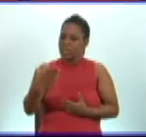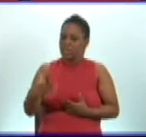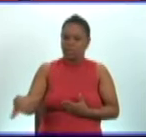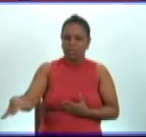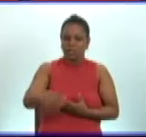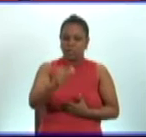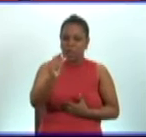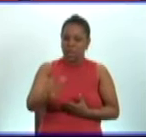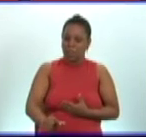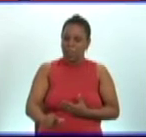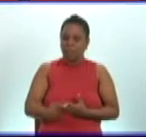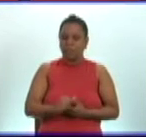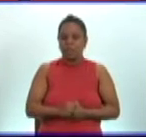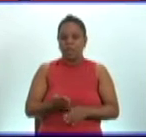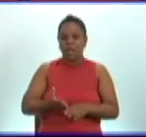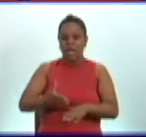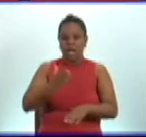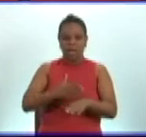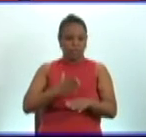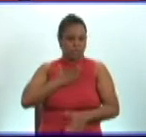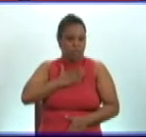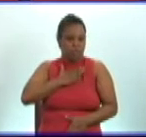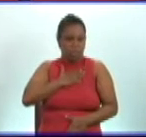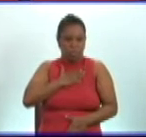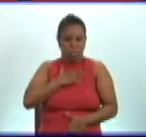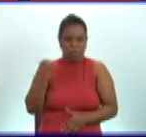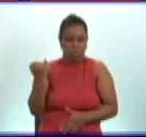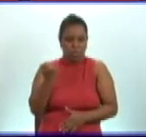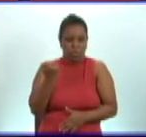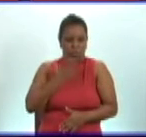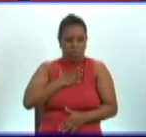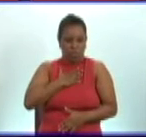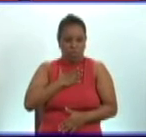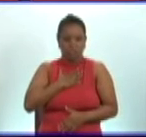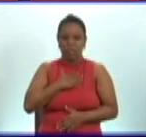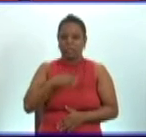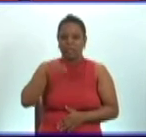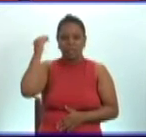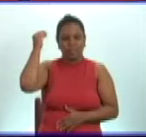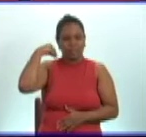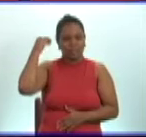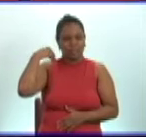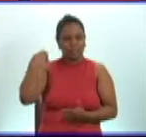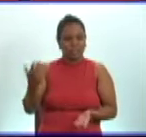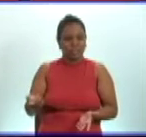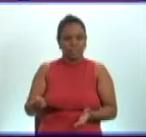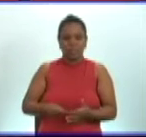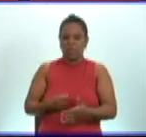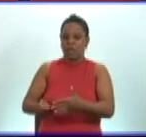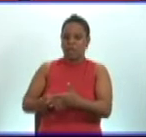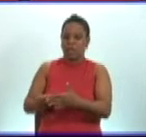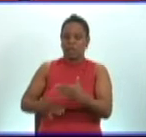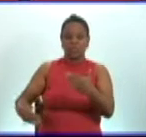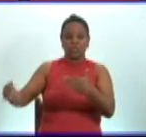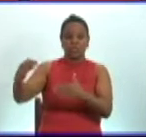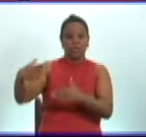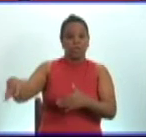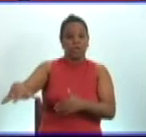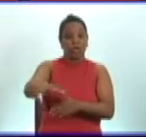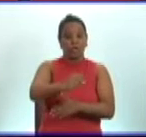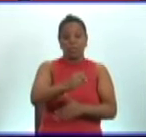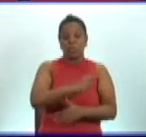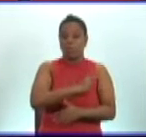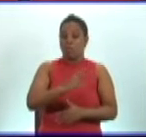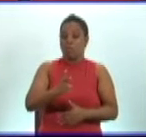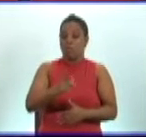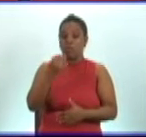lo personal o de lo individual. Se puso el sentido común de ese sentido de la guerra por encima de todos los principios individuales de cada uno de